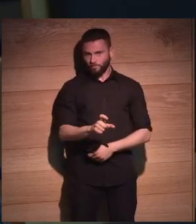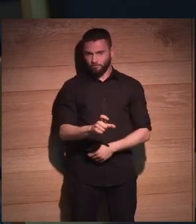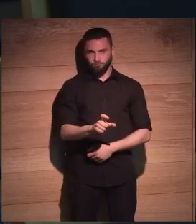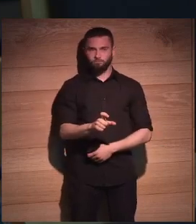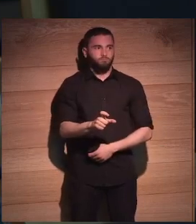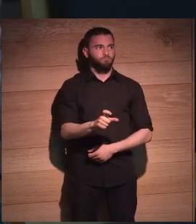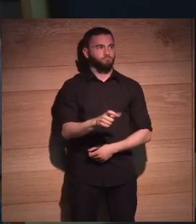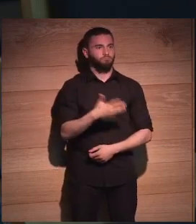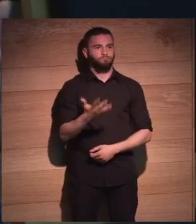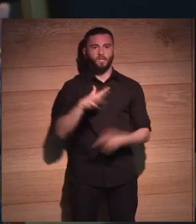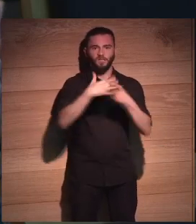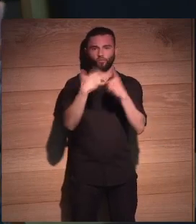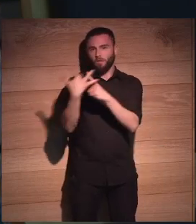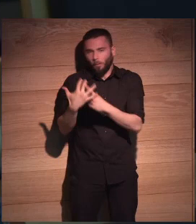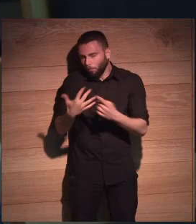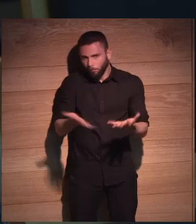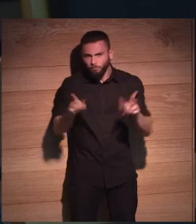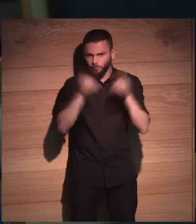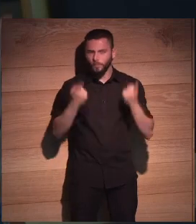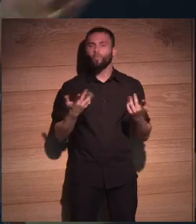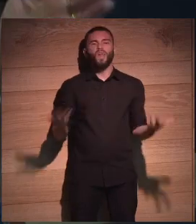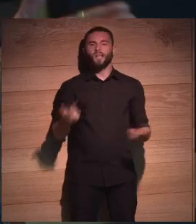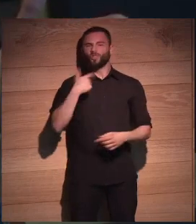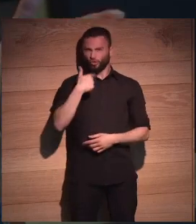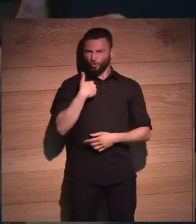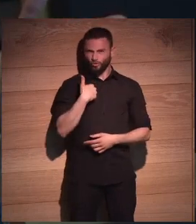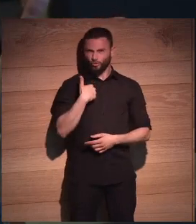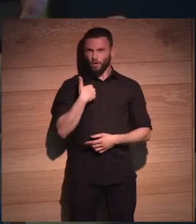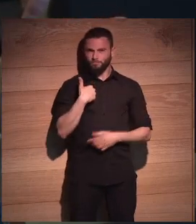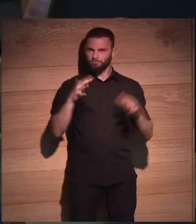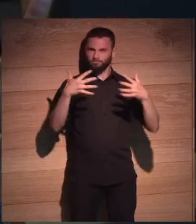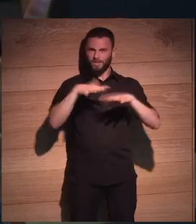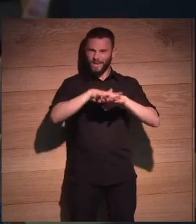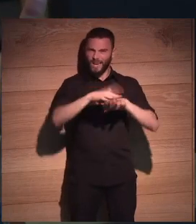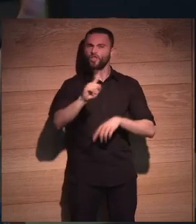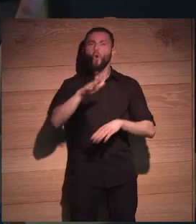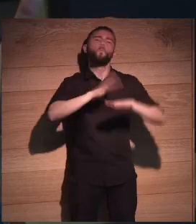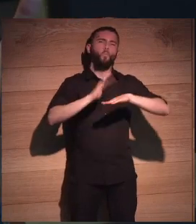cualquier, situación de mi vida, ¿por qué no lo voy a hacer también a través de la red?